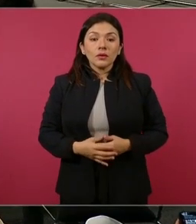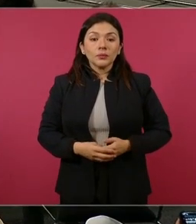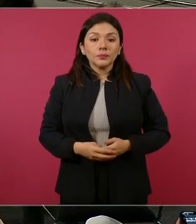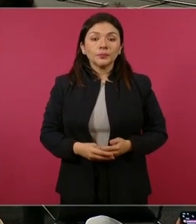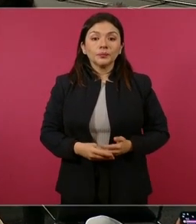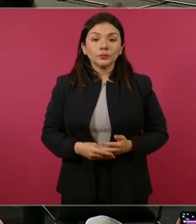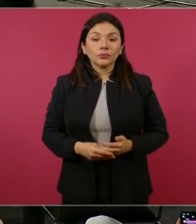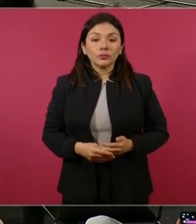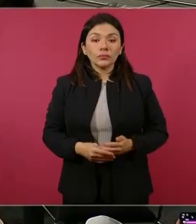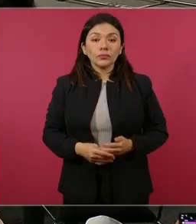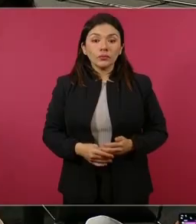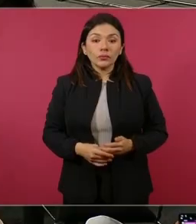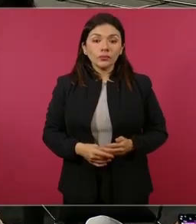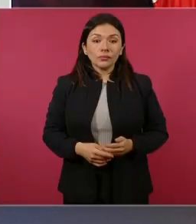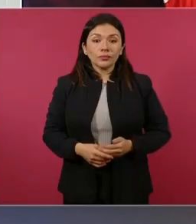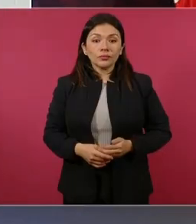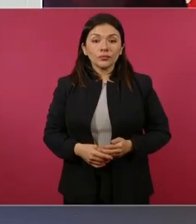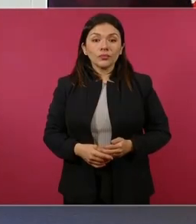Bueno,